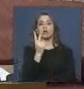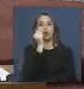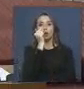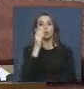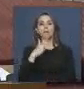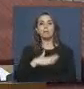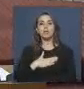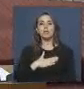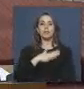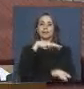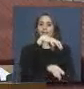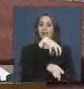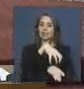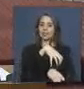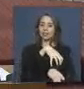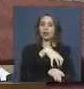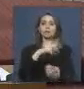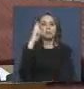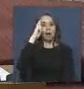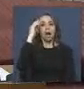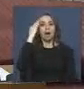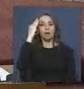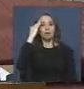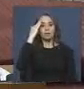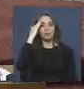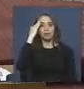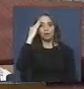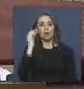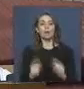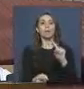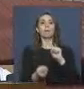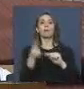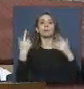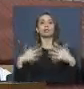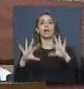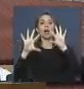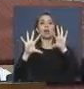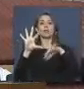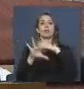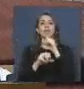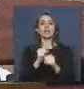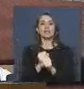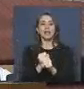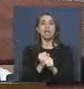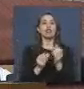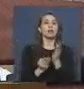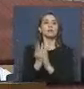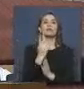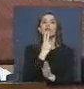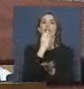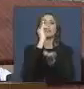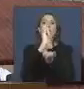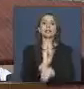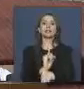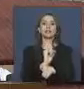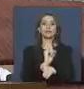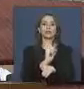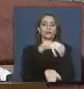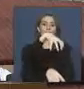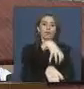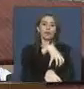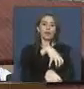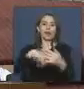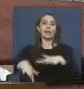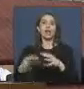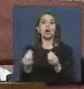en mi región para poder conmemorar así esta primera década de existencia institucional que para muchos de